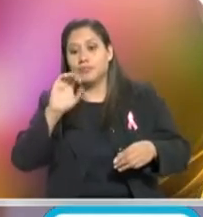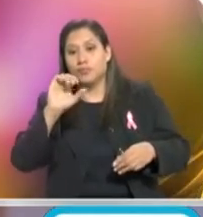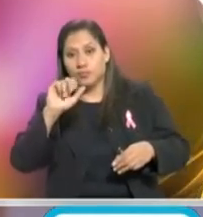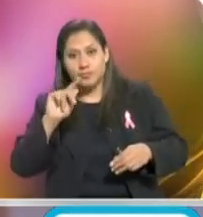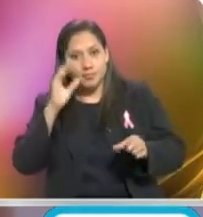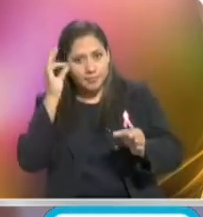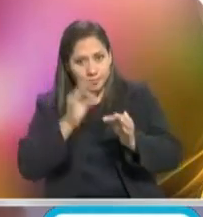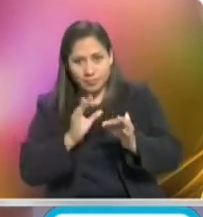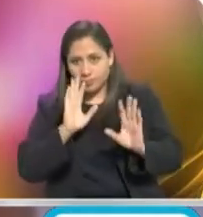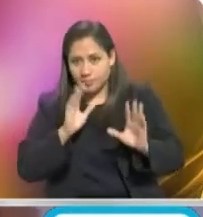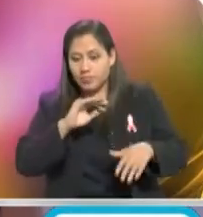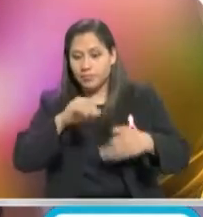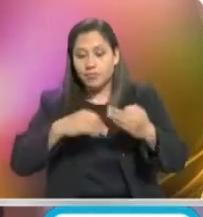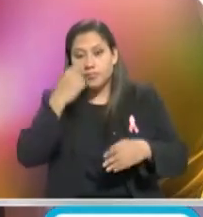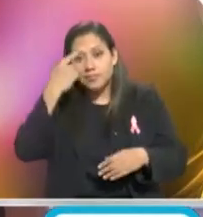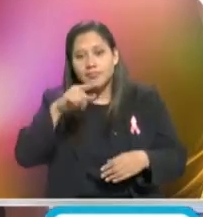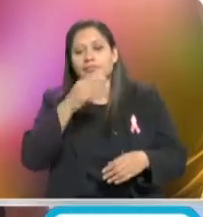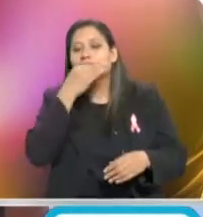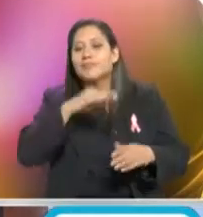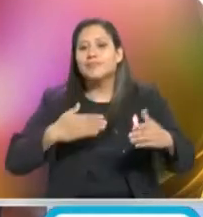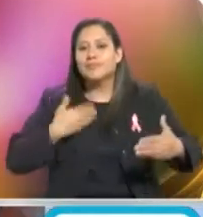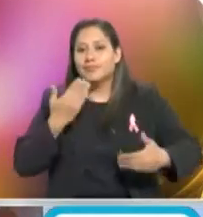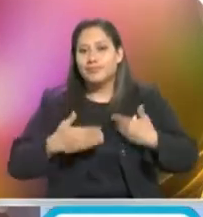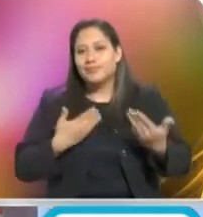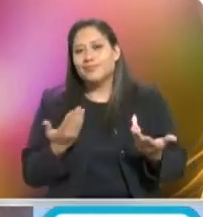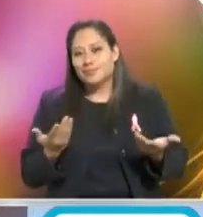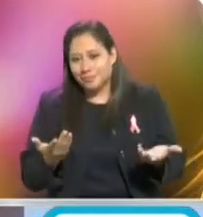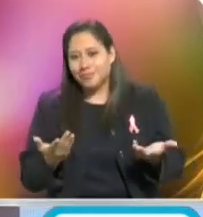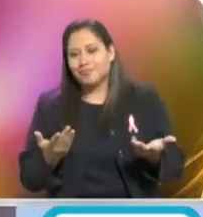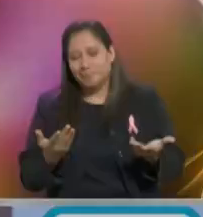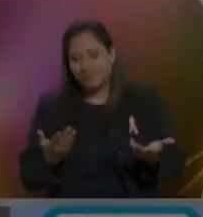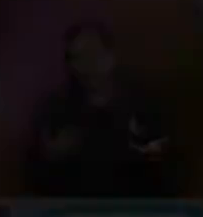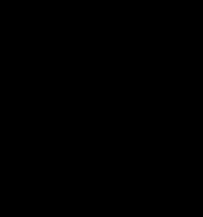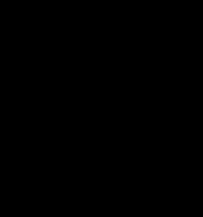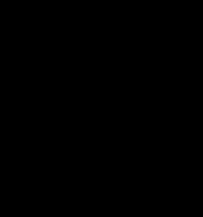a tener todo listo para que tenga una festividad, pues, con todo lo que necesite. ¿Bien?